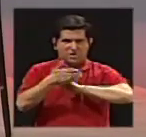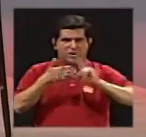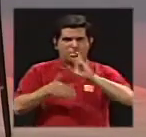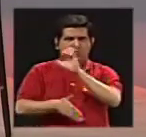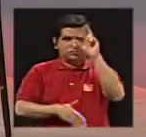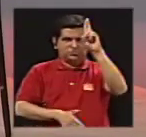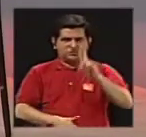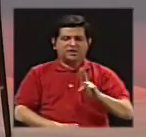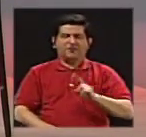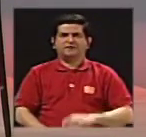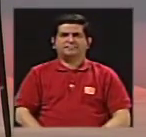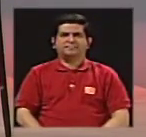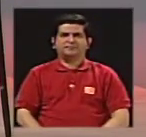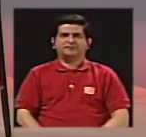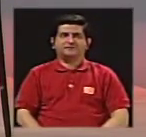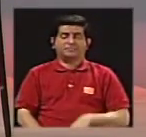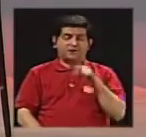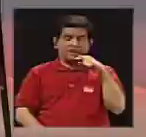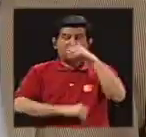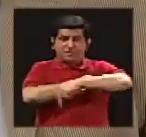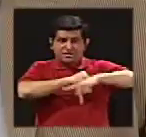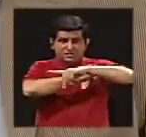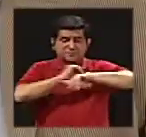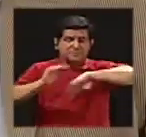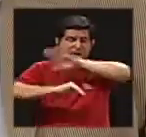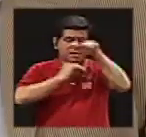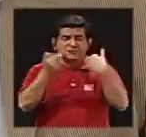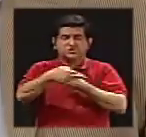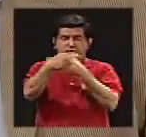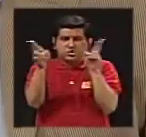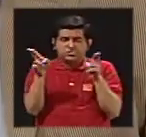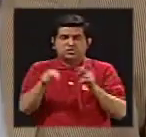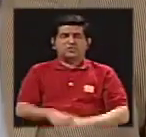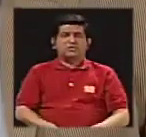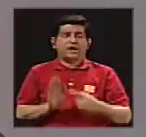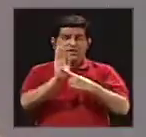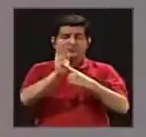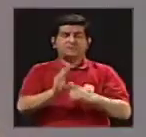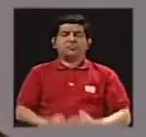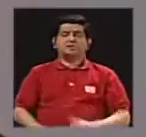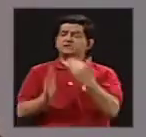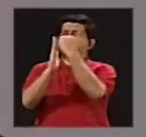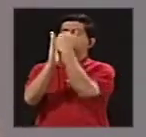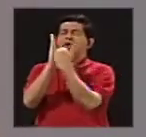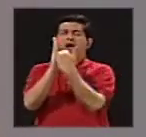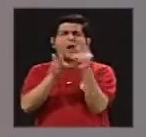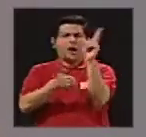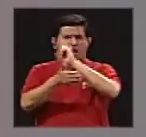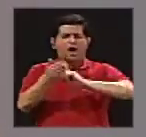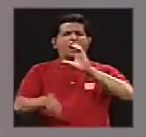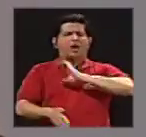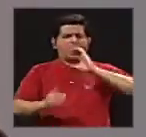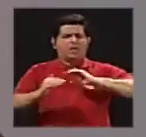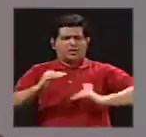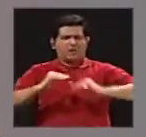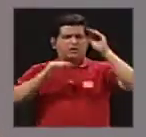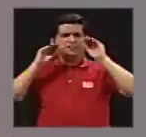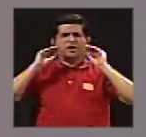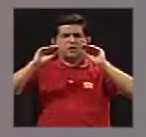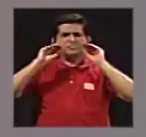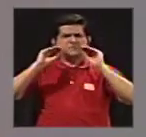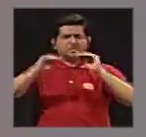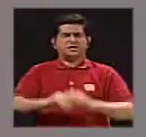Costa Rica eh eh en el país y en toda la región y que salen los ranking como una universidad de alta calidad académica